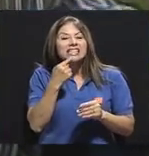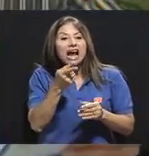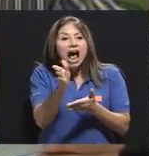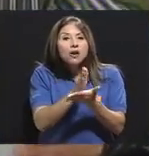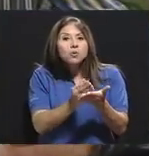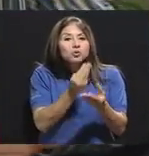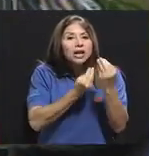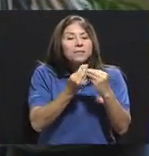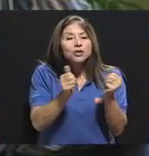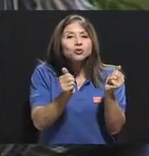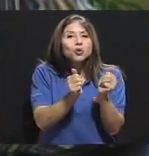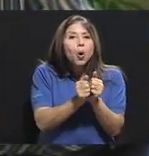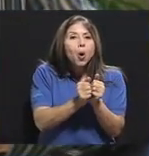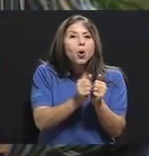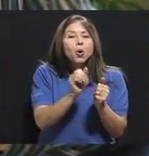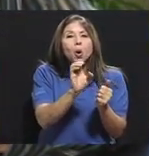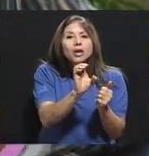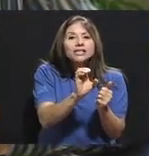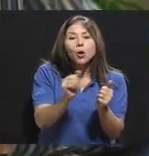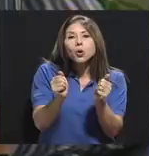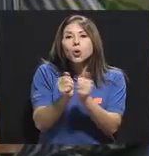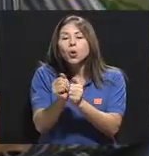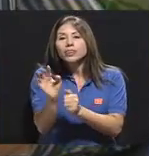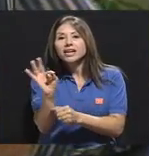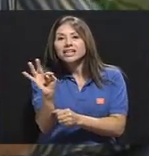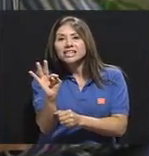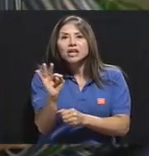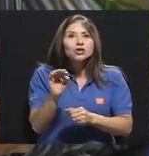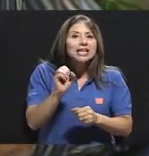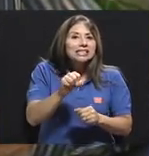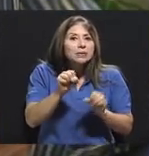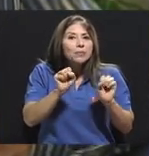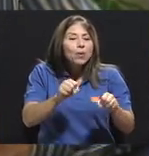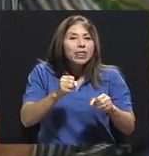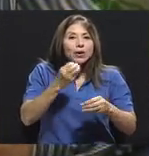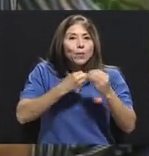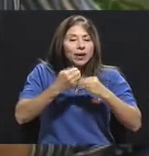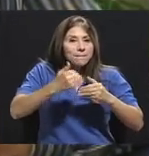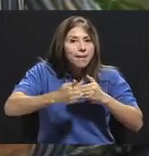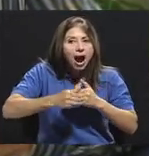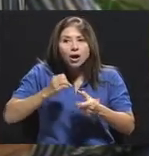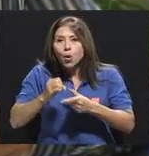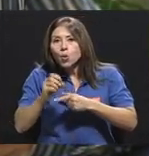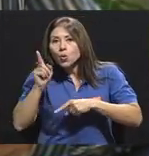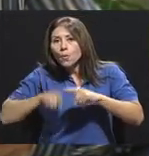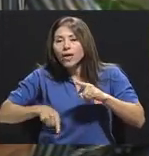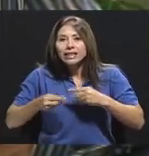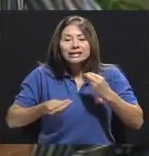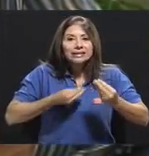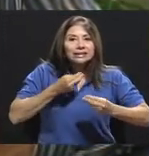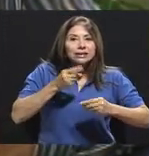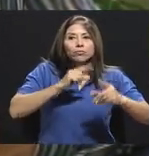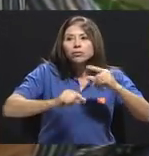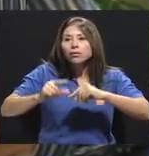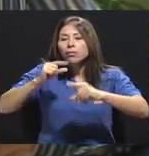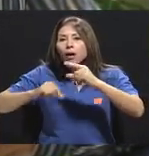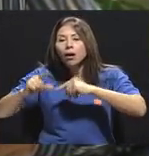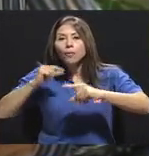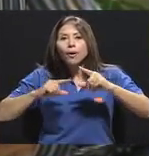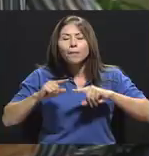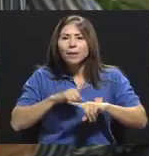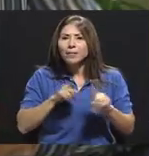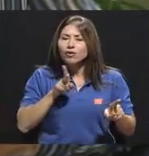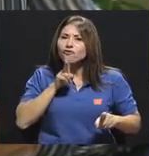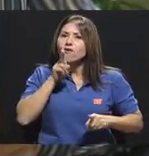otros con triglicéridos otros que sí que el pan que la es decir es que se habla tanto pero al mismo tiempo se